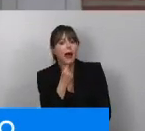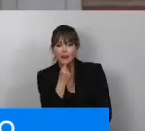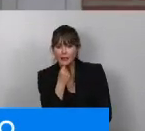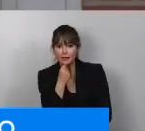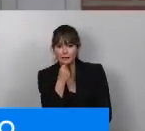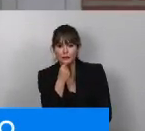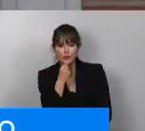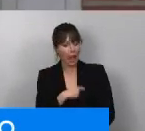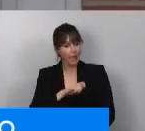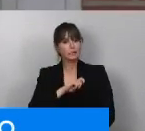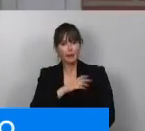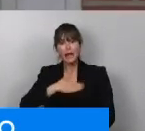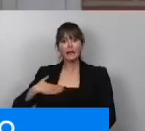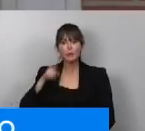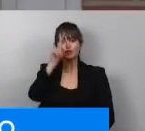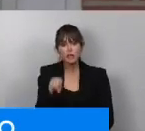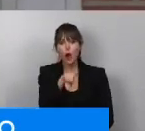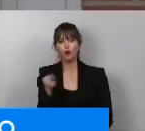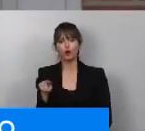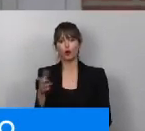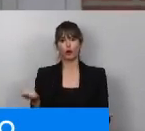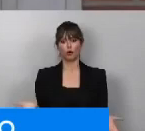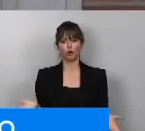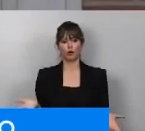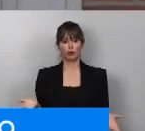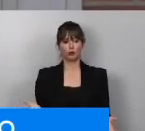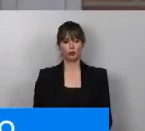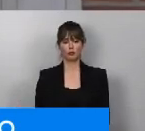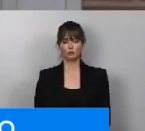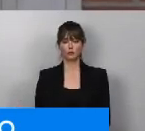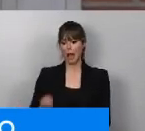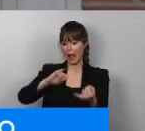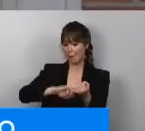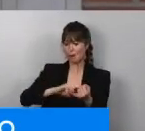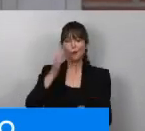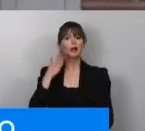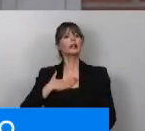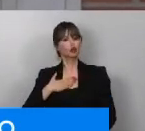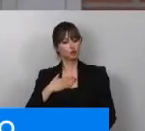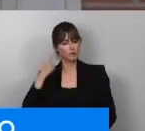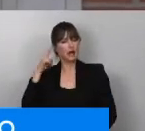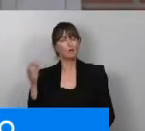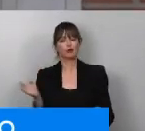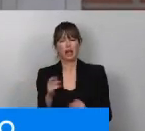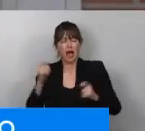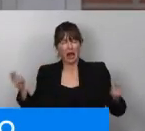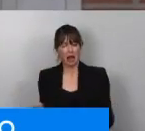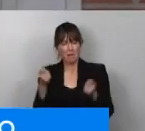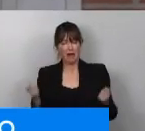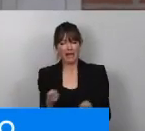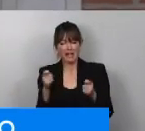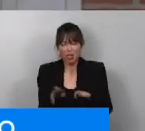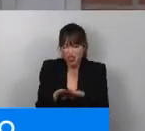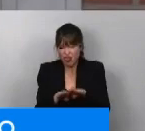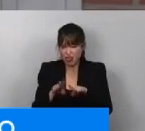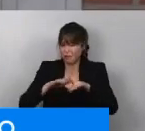queremos esto para España mi mujer y yo sabemos que esta campaña de descrédito no parará llevamos